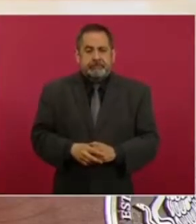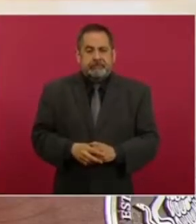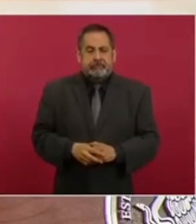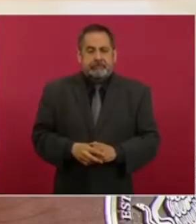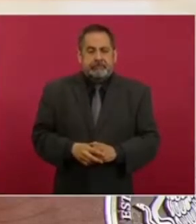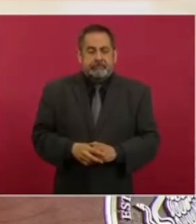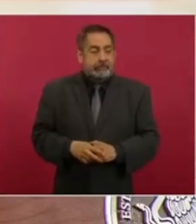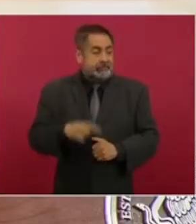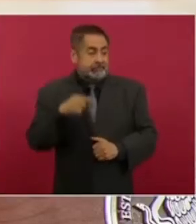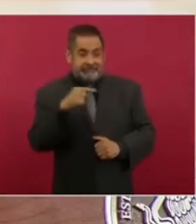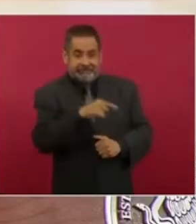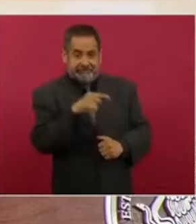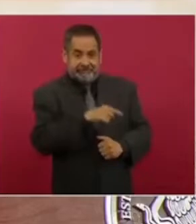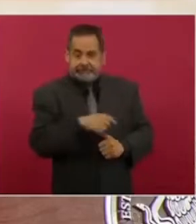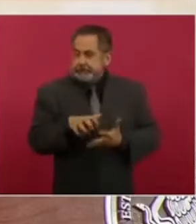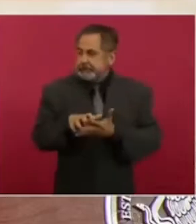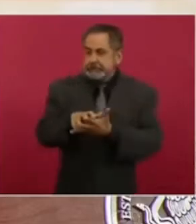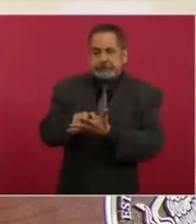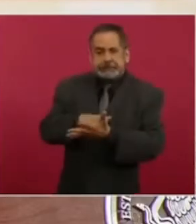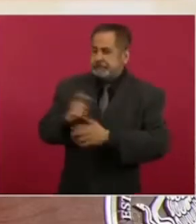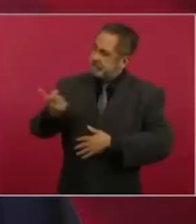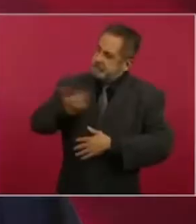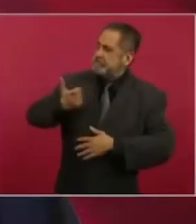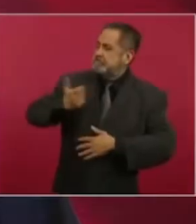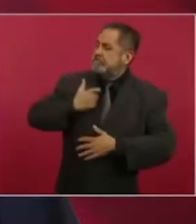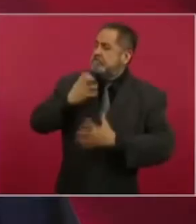La ambición al dinero,